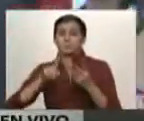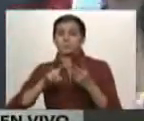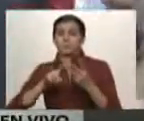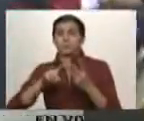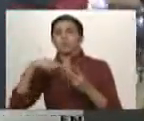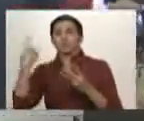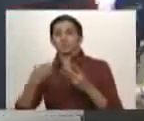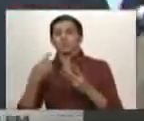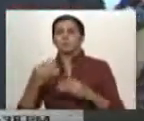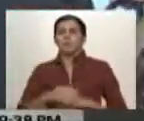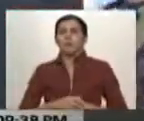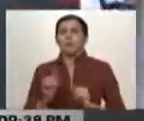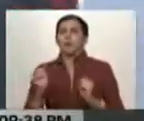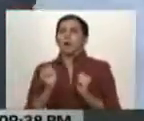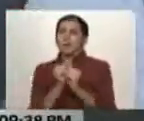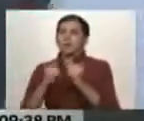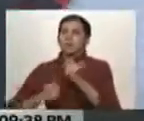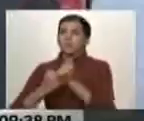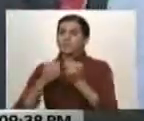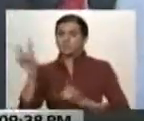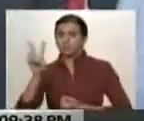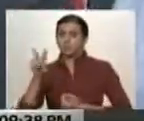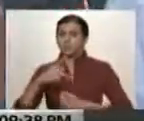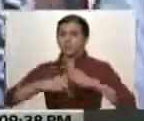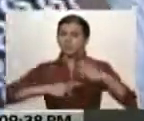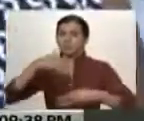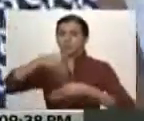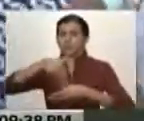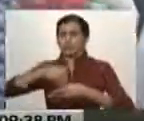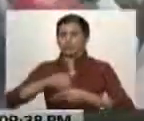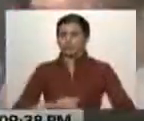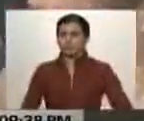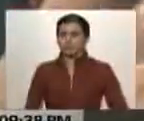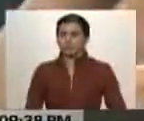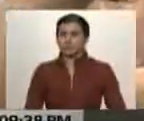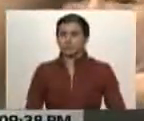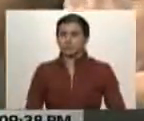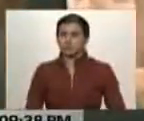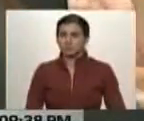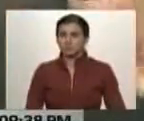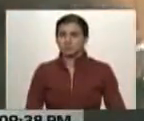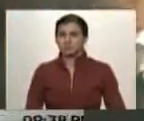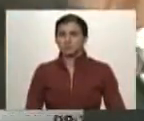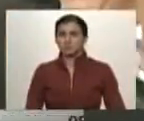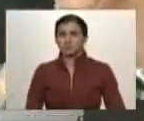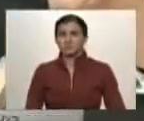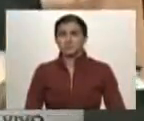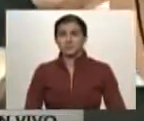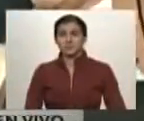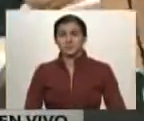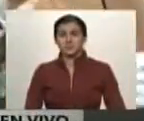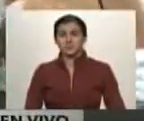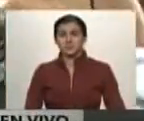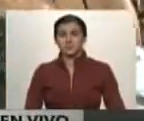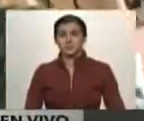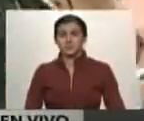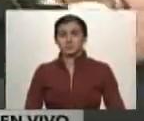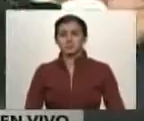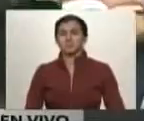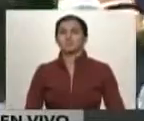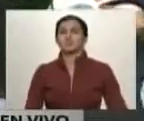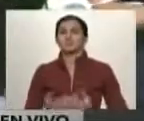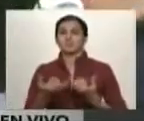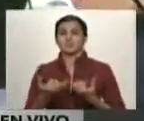acompañando a venezuela en este proceso electoral de elecciones parlamentarias que existen que se